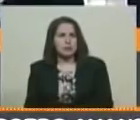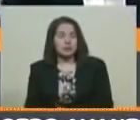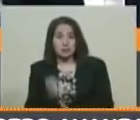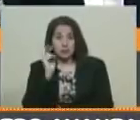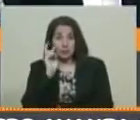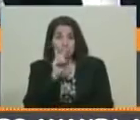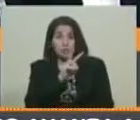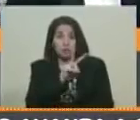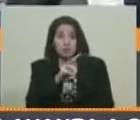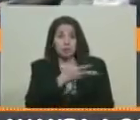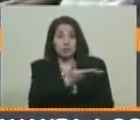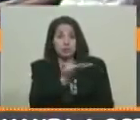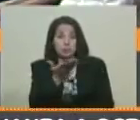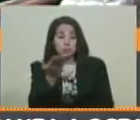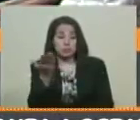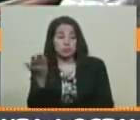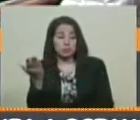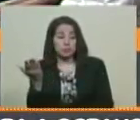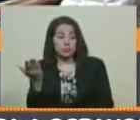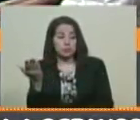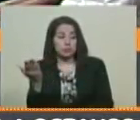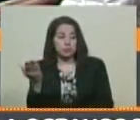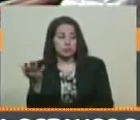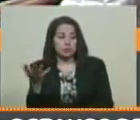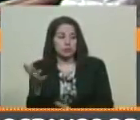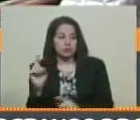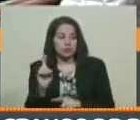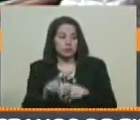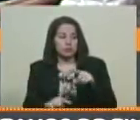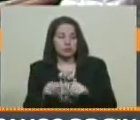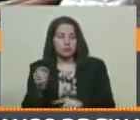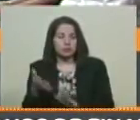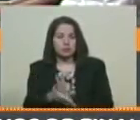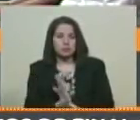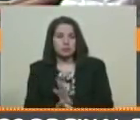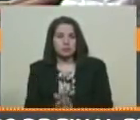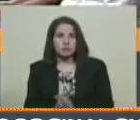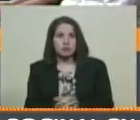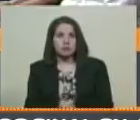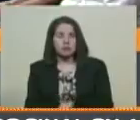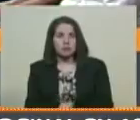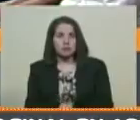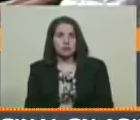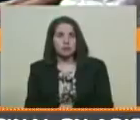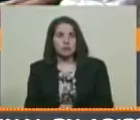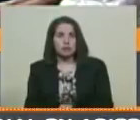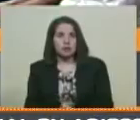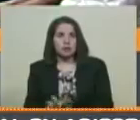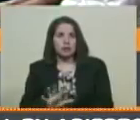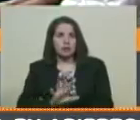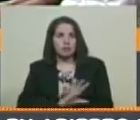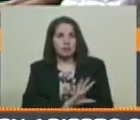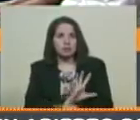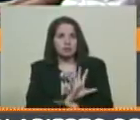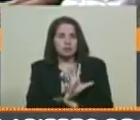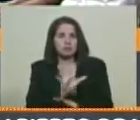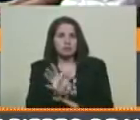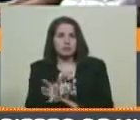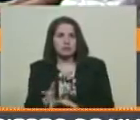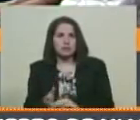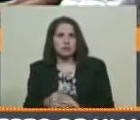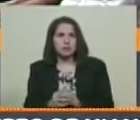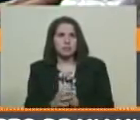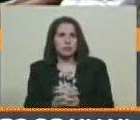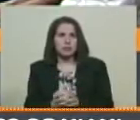imágenes podemos apreciar al presidente de la República, Nicolás Maduro Moros, quien continúa saludando, conversando en